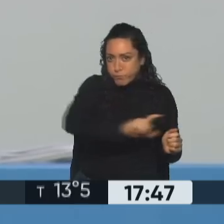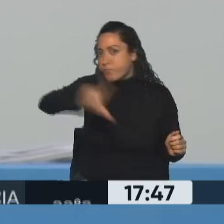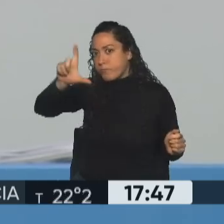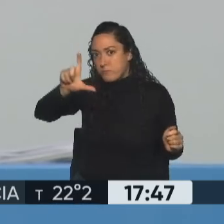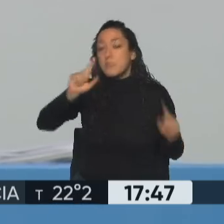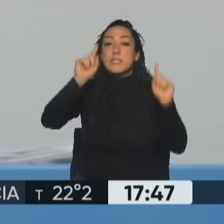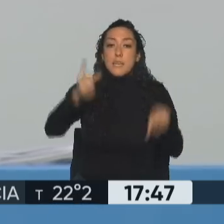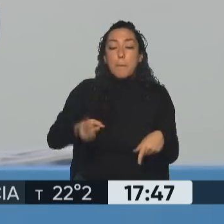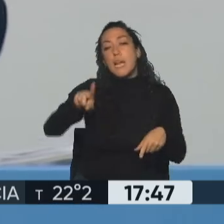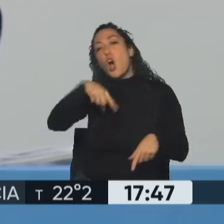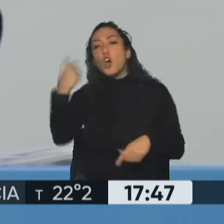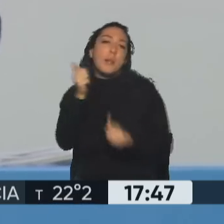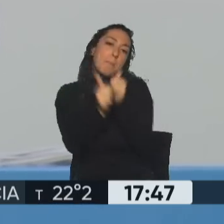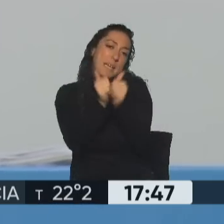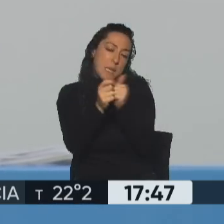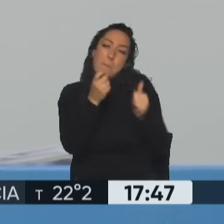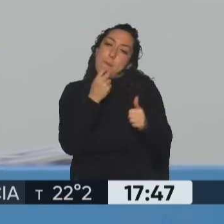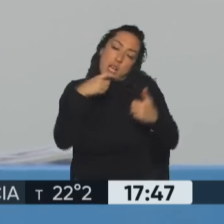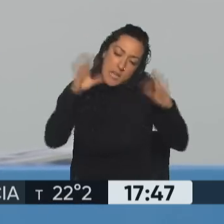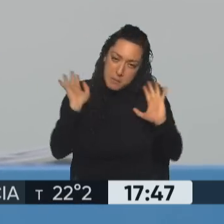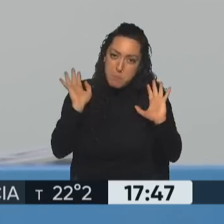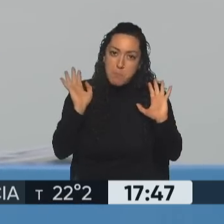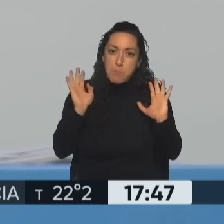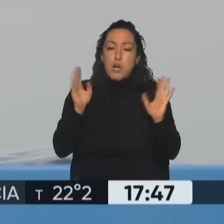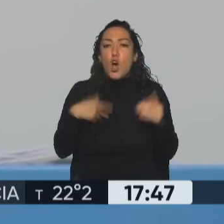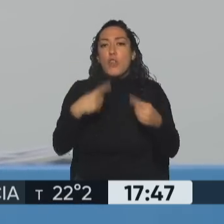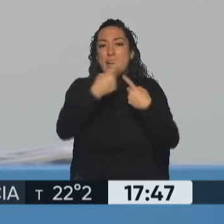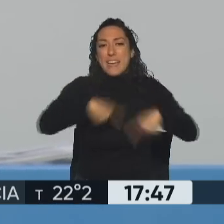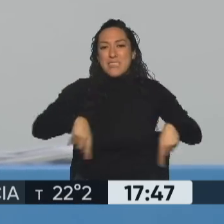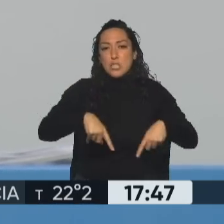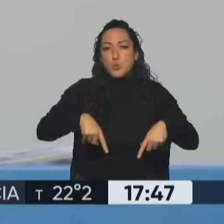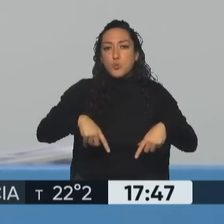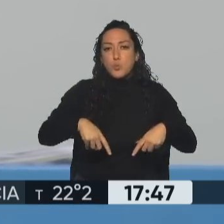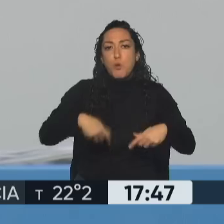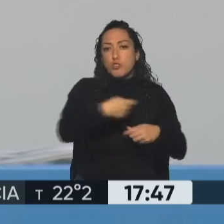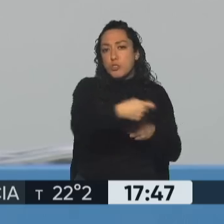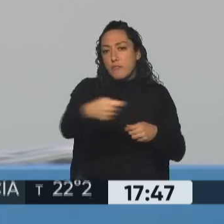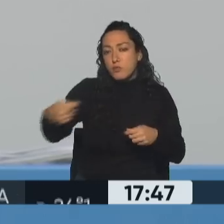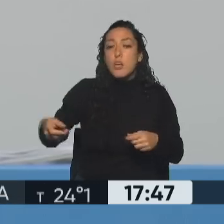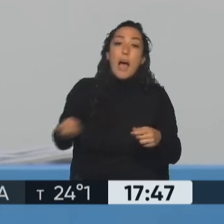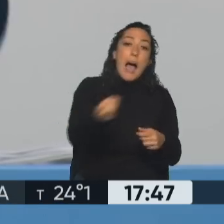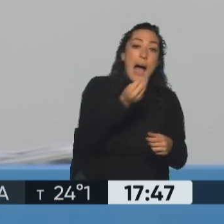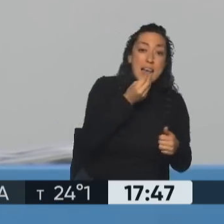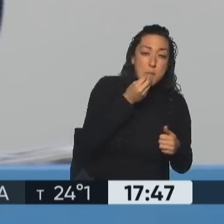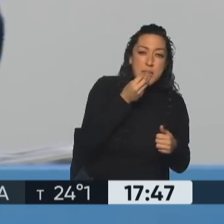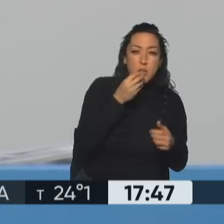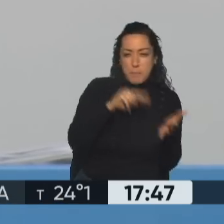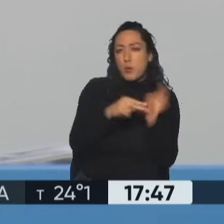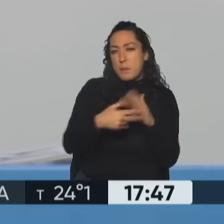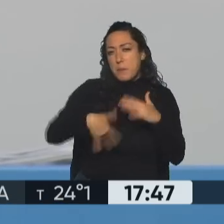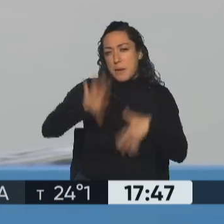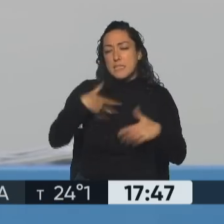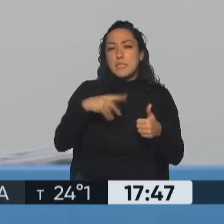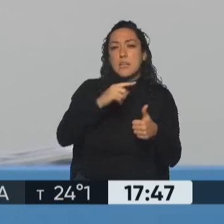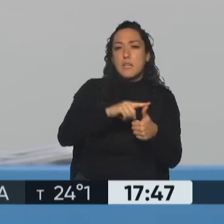de insumos difundidos, porque ahí tenemos los dos grandes problemas, alimentos, después voy a hablar de los